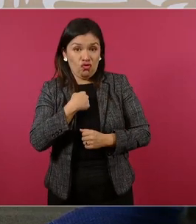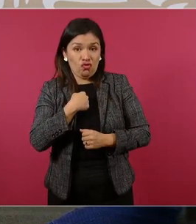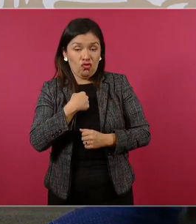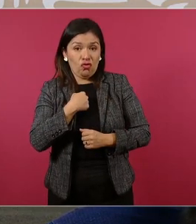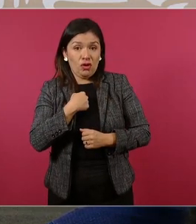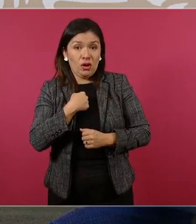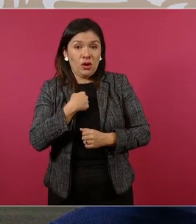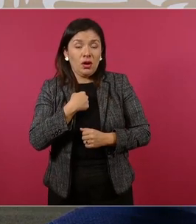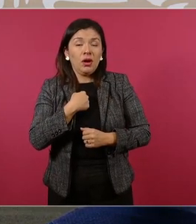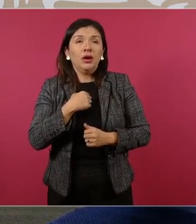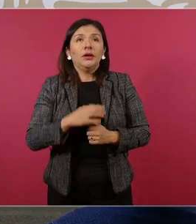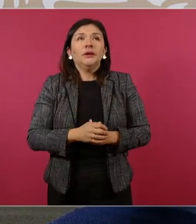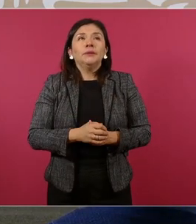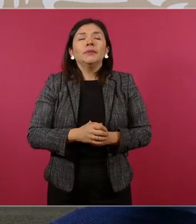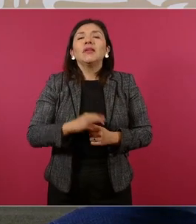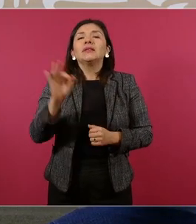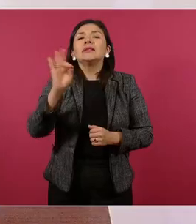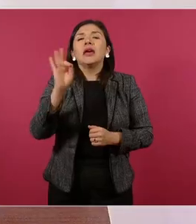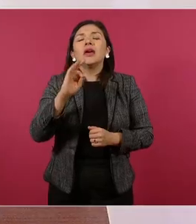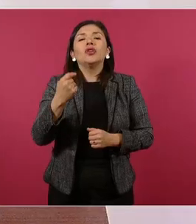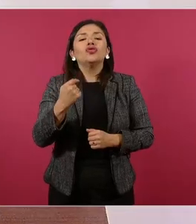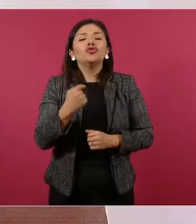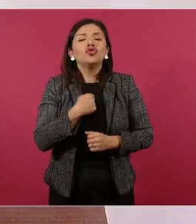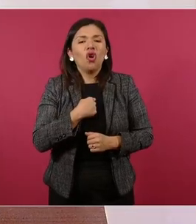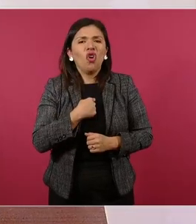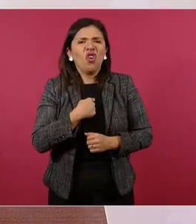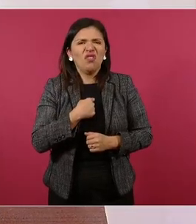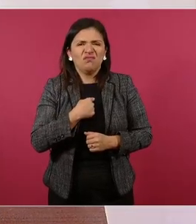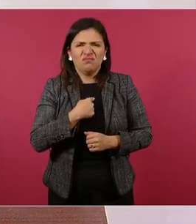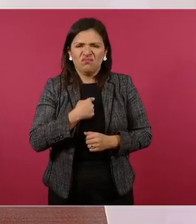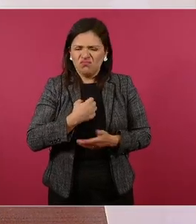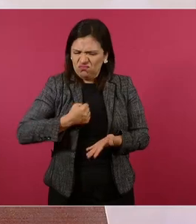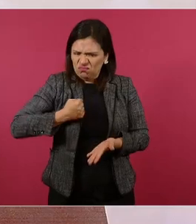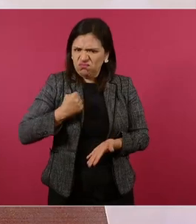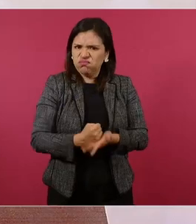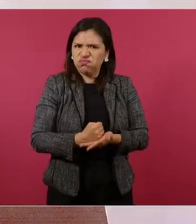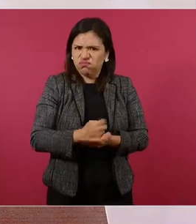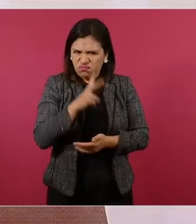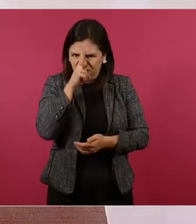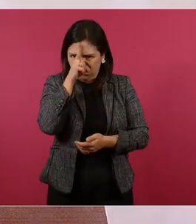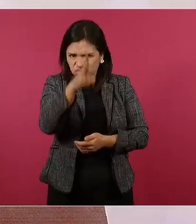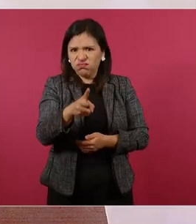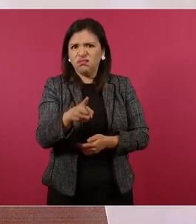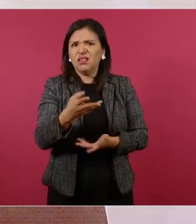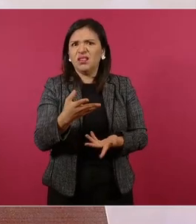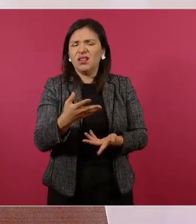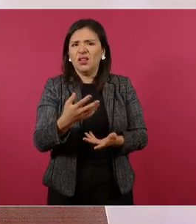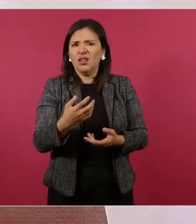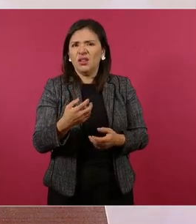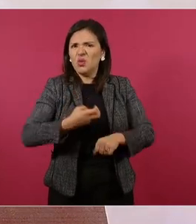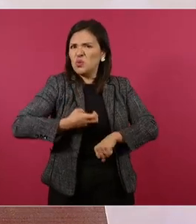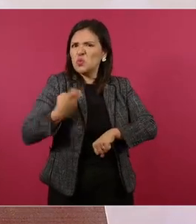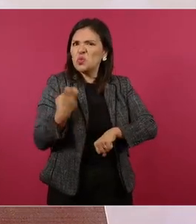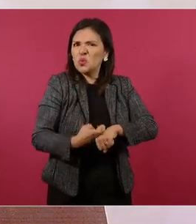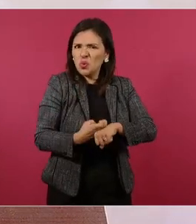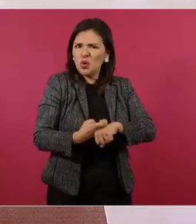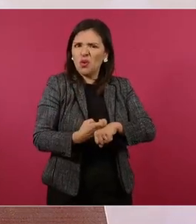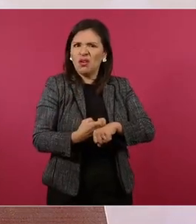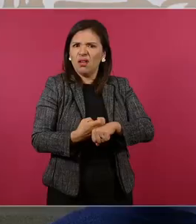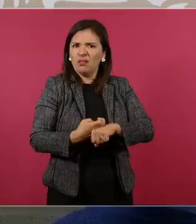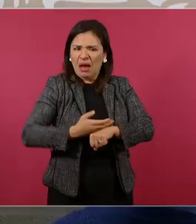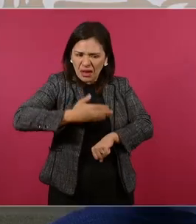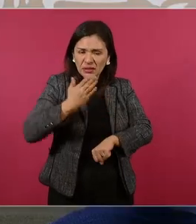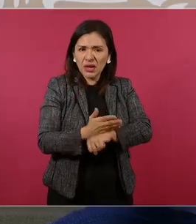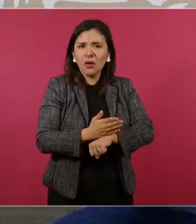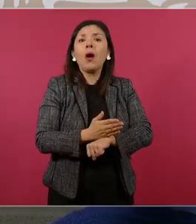no no no no no si fuese autoritario sí siendo presidente a